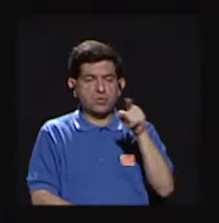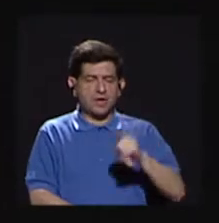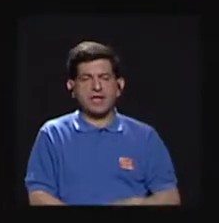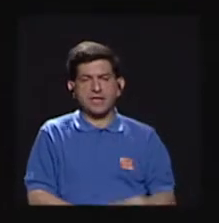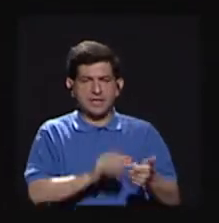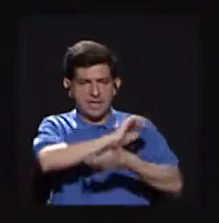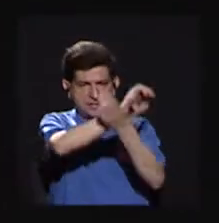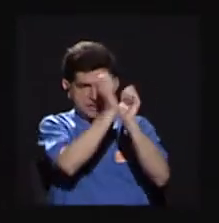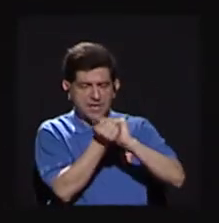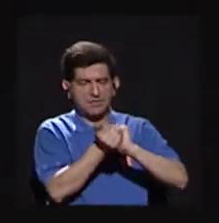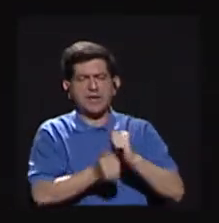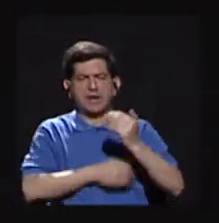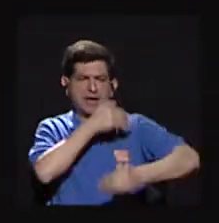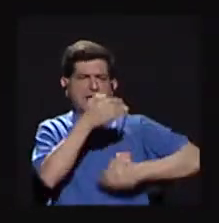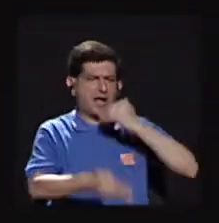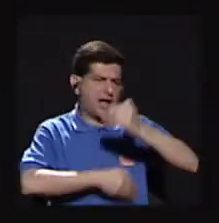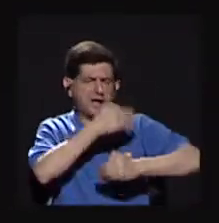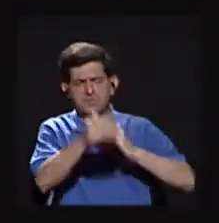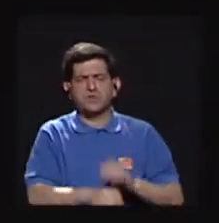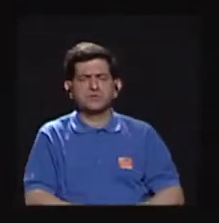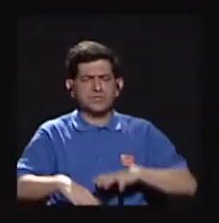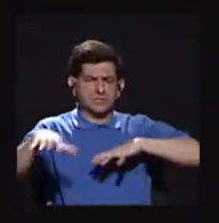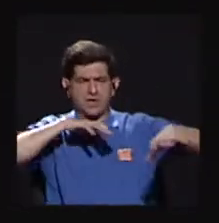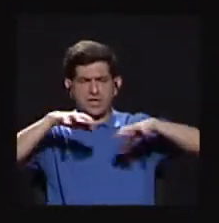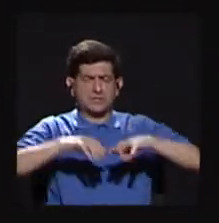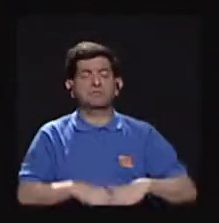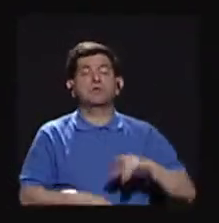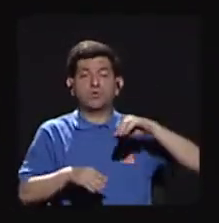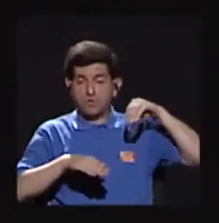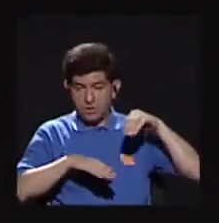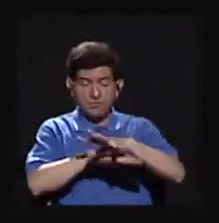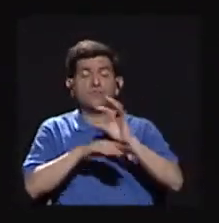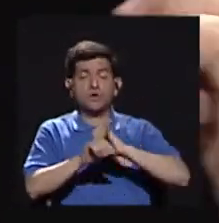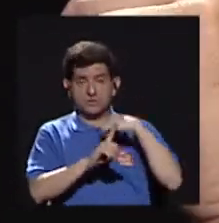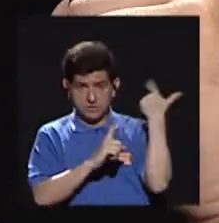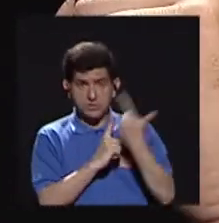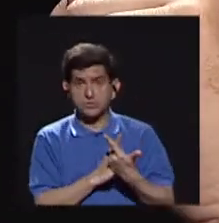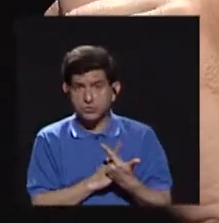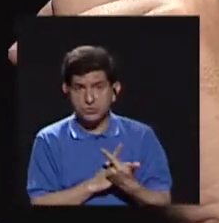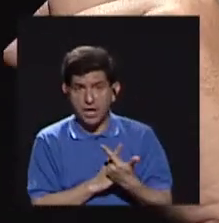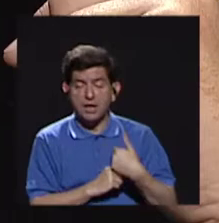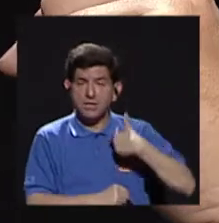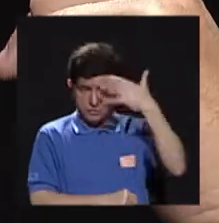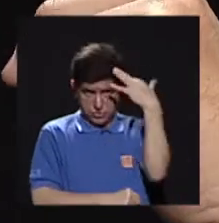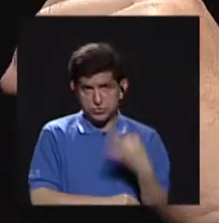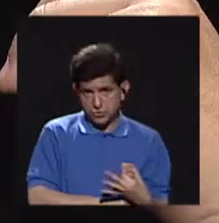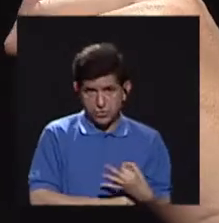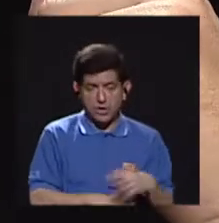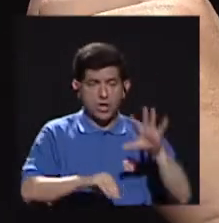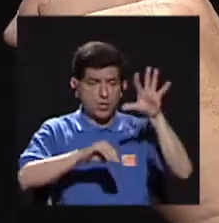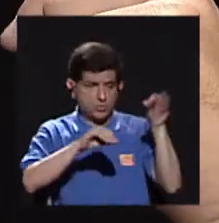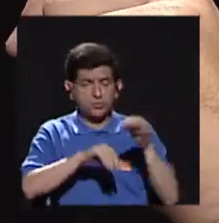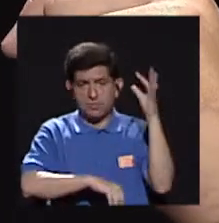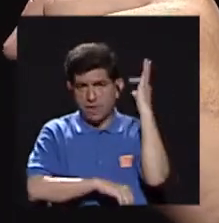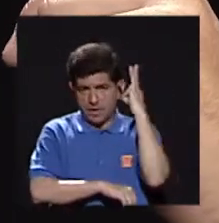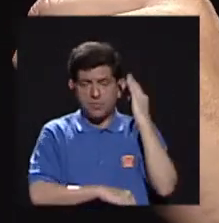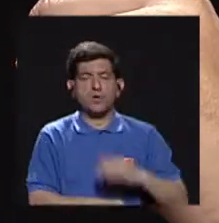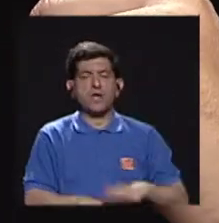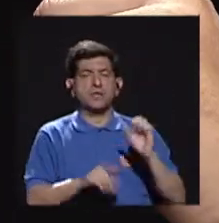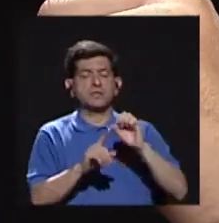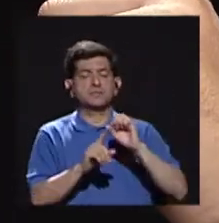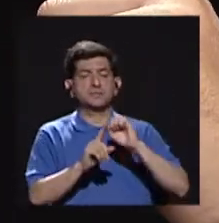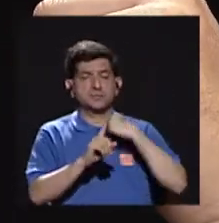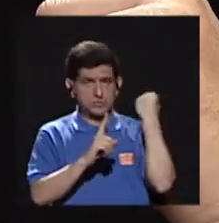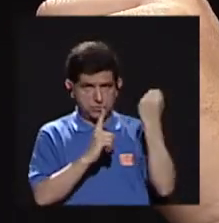convertirse en dinamizadores de este con todas las implicaciones que esto tiene de orden social yo creo que sumar a las mujeres como socios